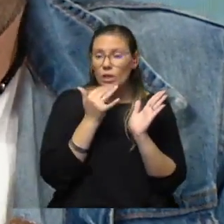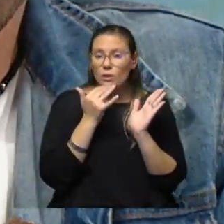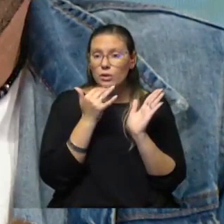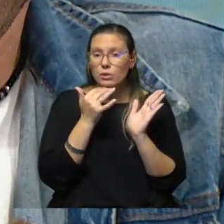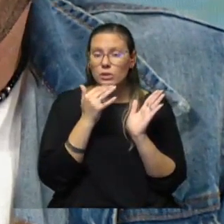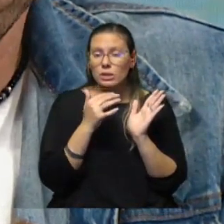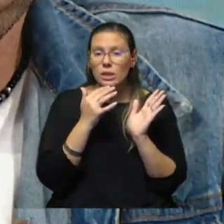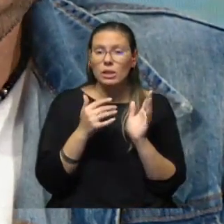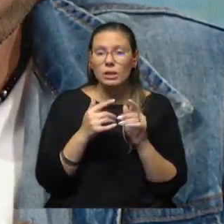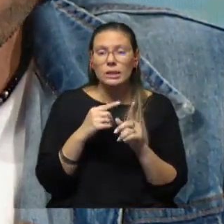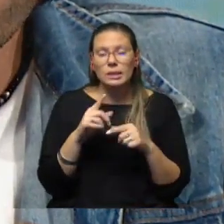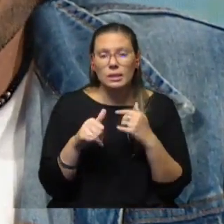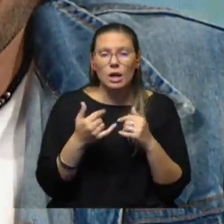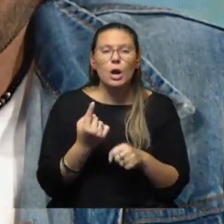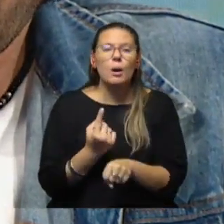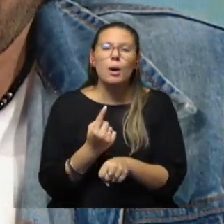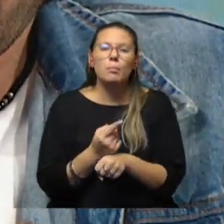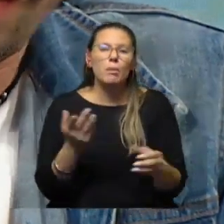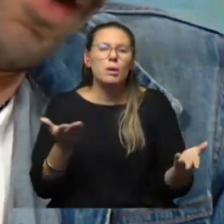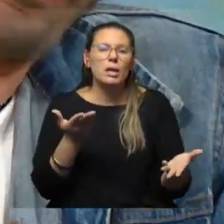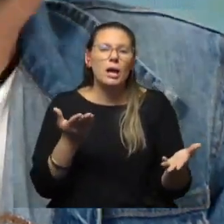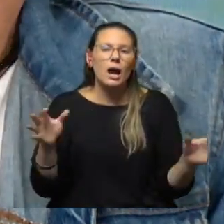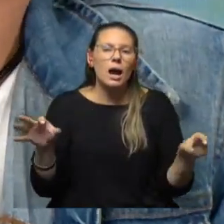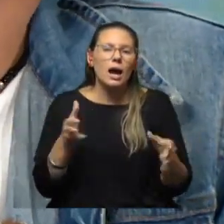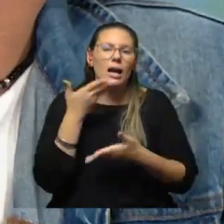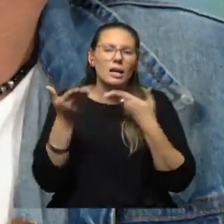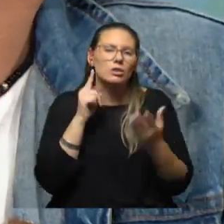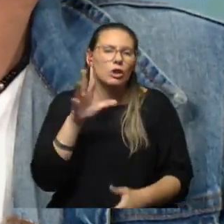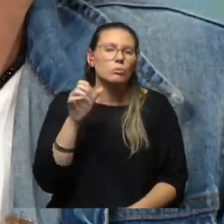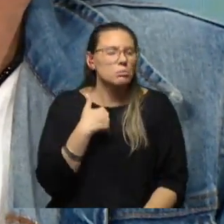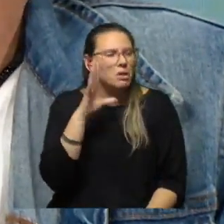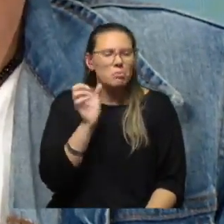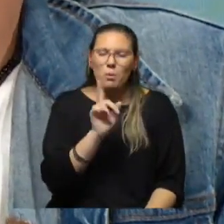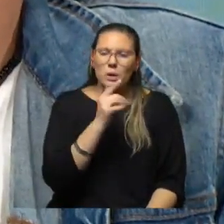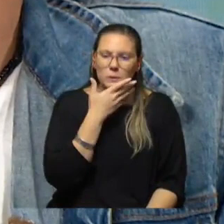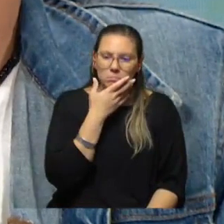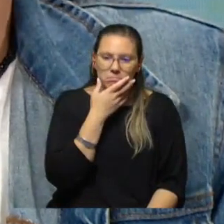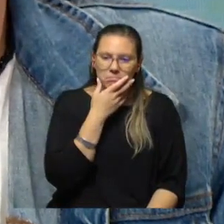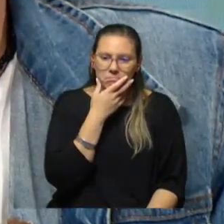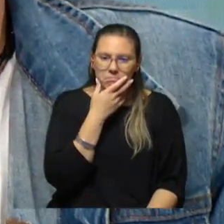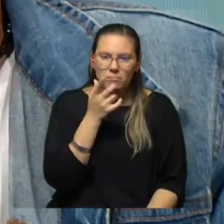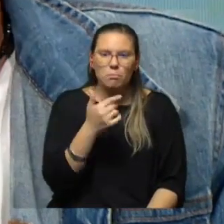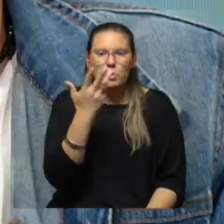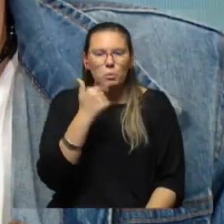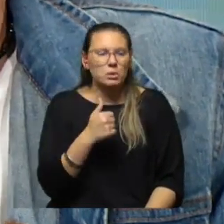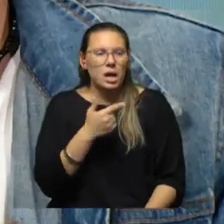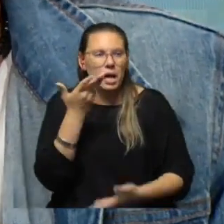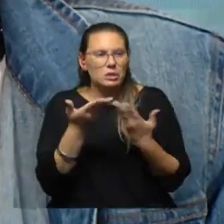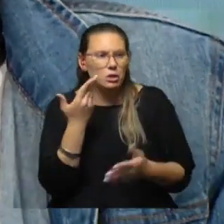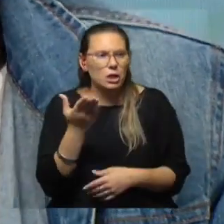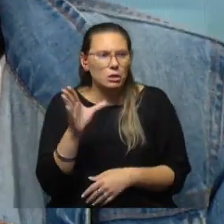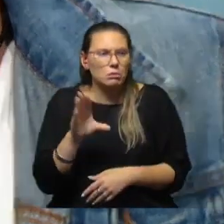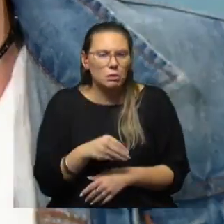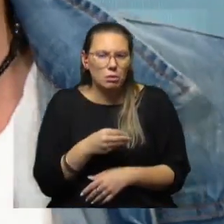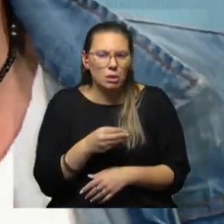Hacía tiempo que venía. ¿Cuál fue el primer tema que escuchaste? Ah, que no me acuerdo de eso, no. ¿Sabés? No me acuerdo, pero me gustan todas las canciones. Y no me